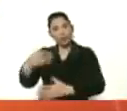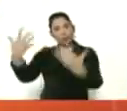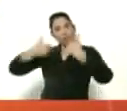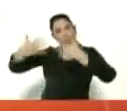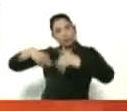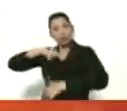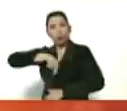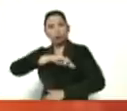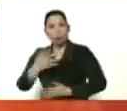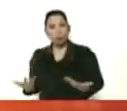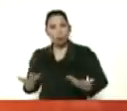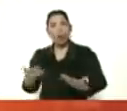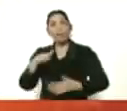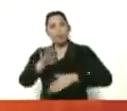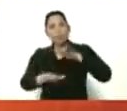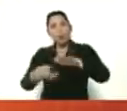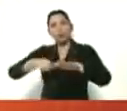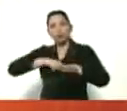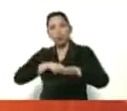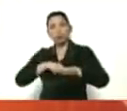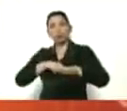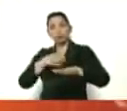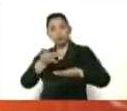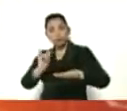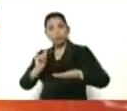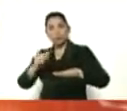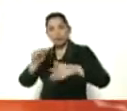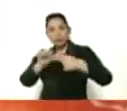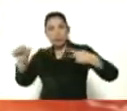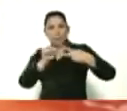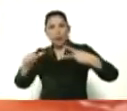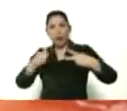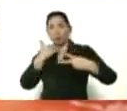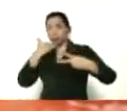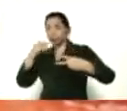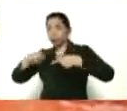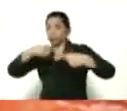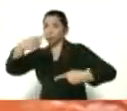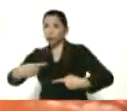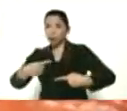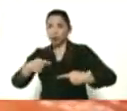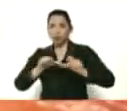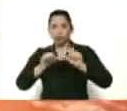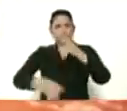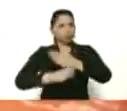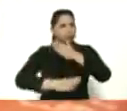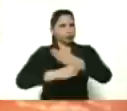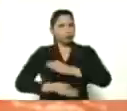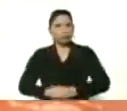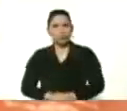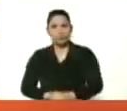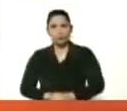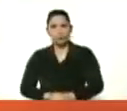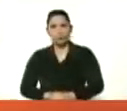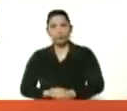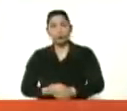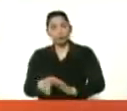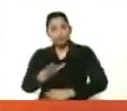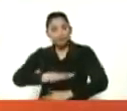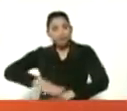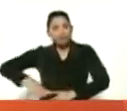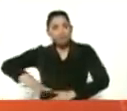a nosotros en los pasos que vamos a dar en las semanas que están por venir para seguir avanzando en un escenario